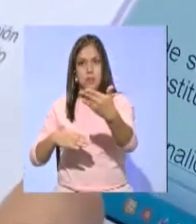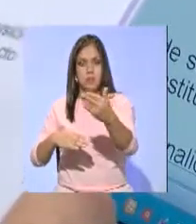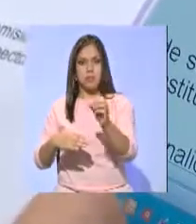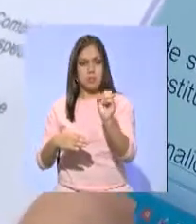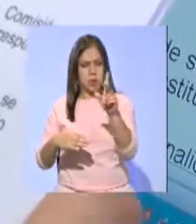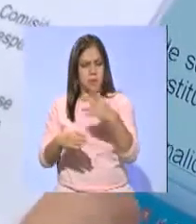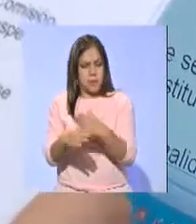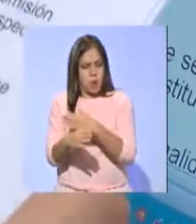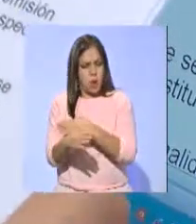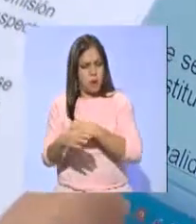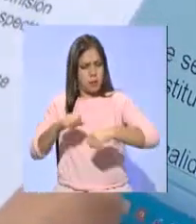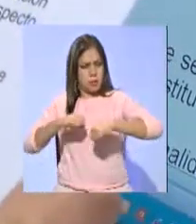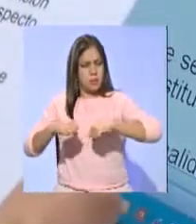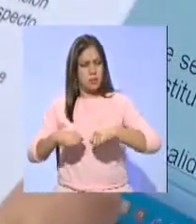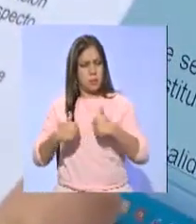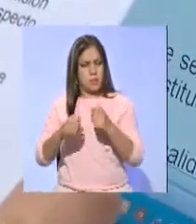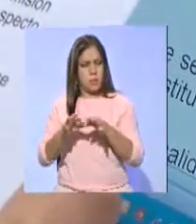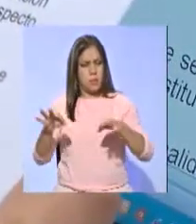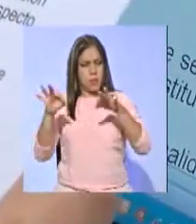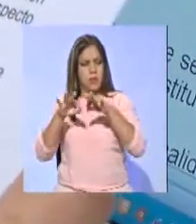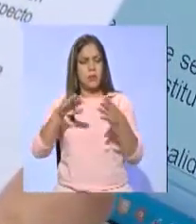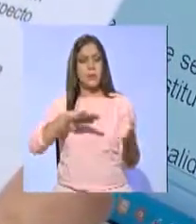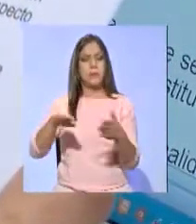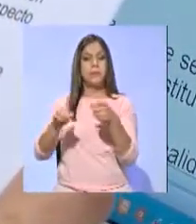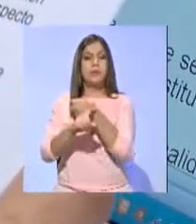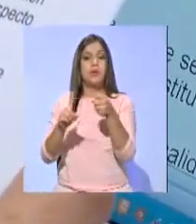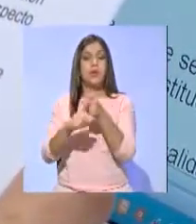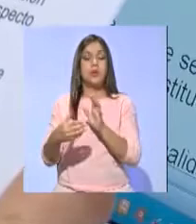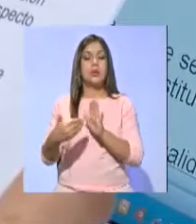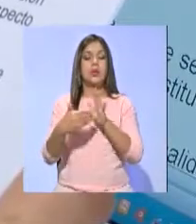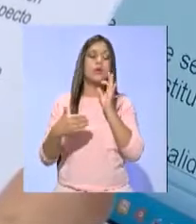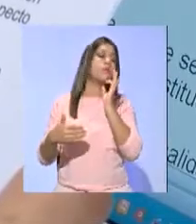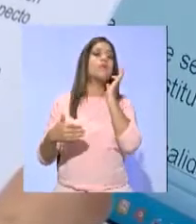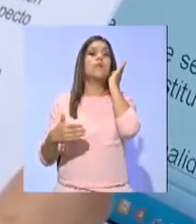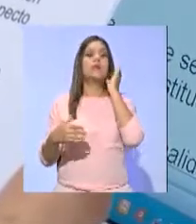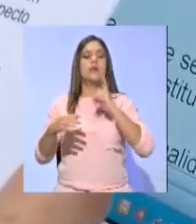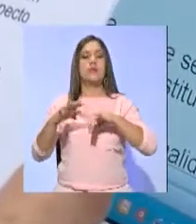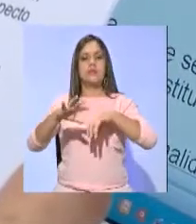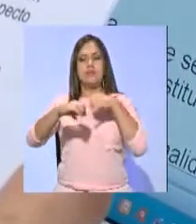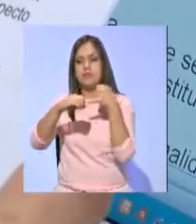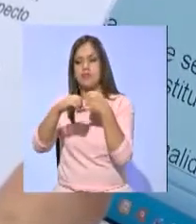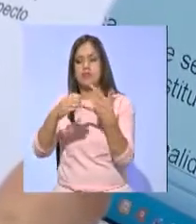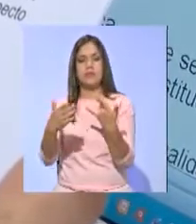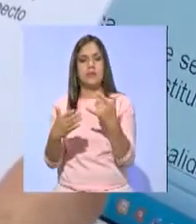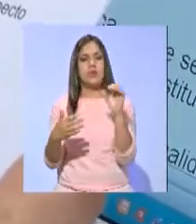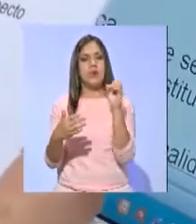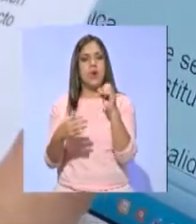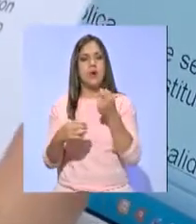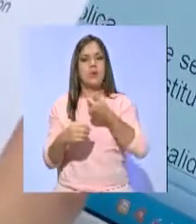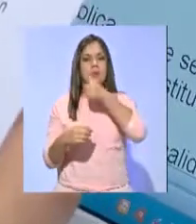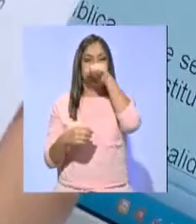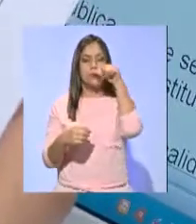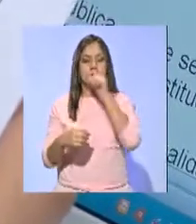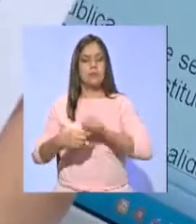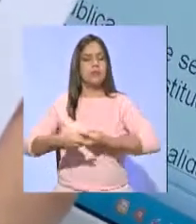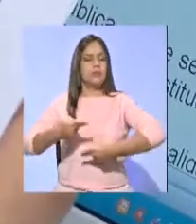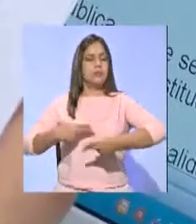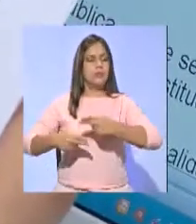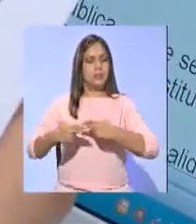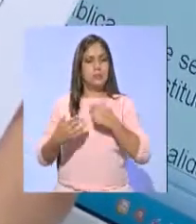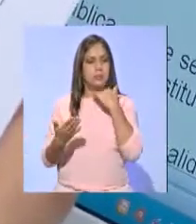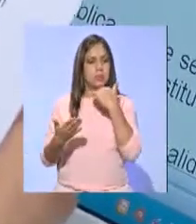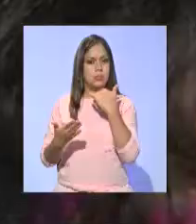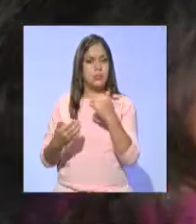los temas de las reformas al COIP se relacionan a violencia contra la mujer, delitos sexuales, tráfico de sustancias sujetas a